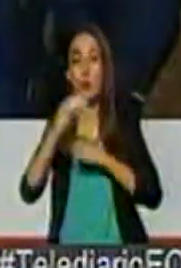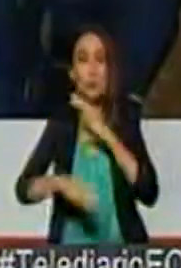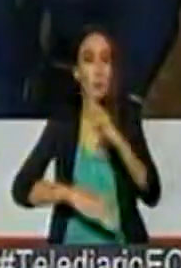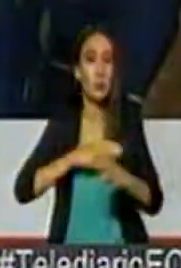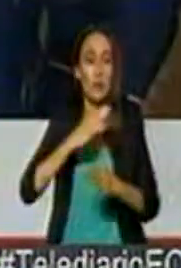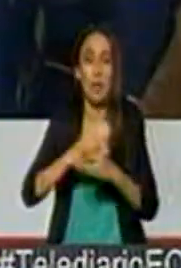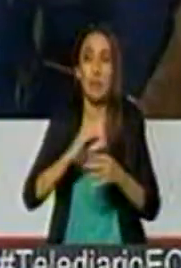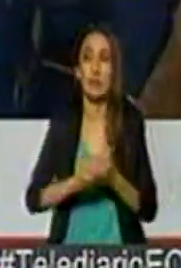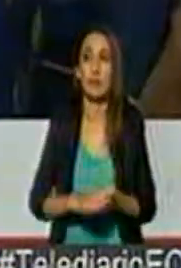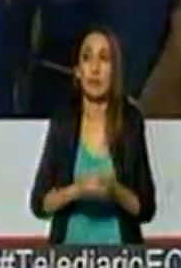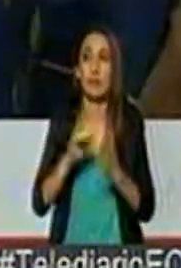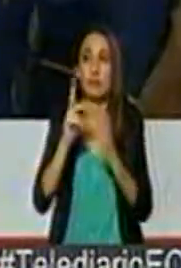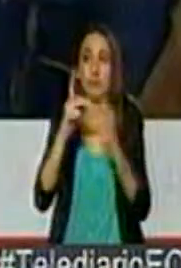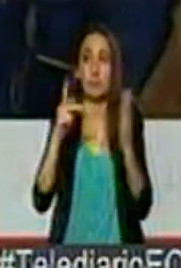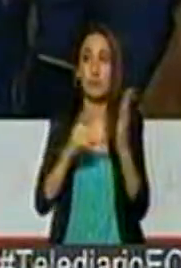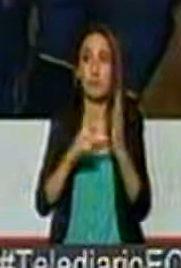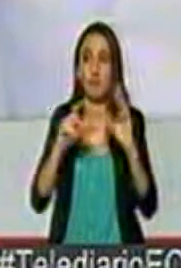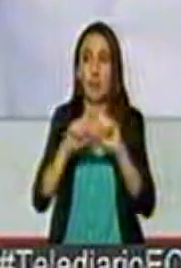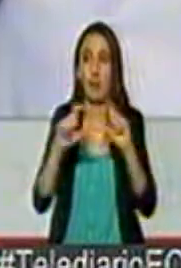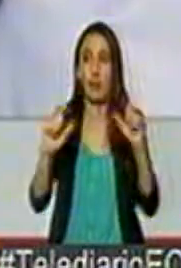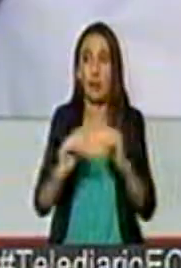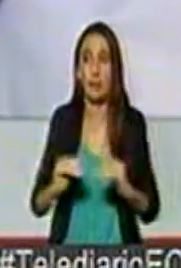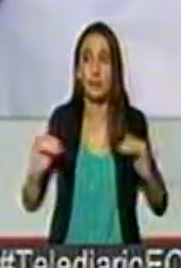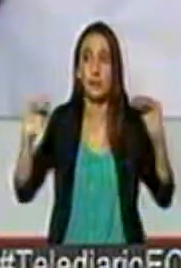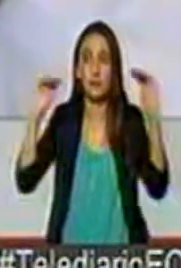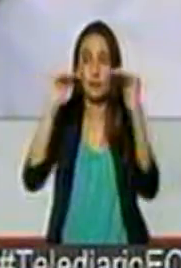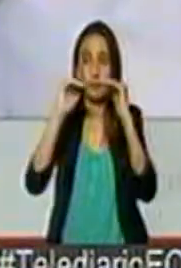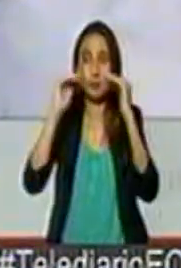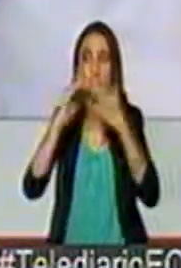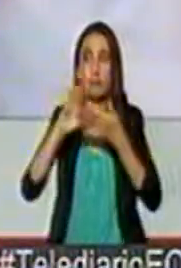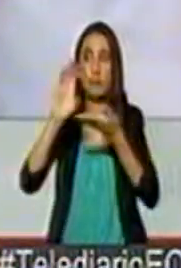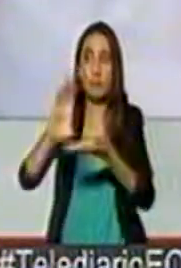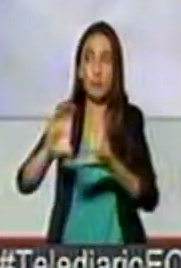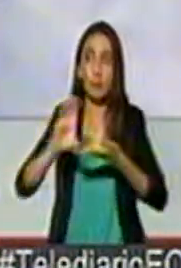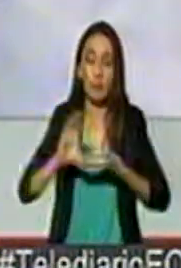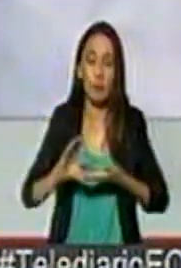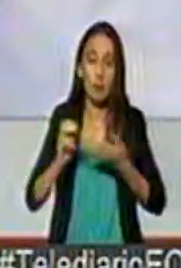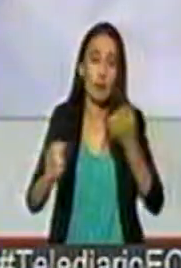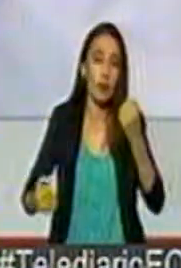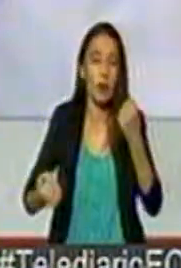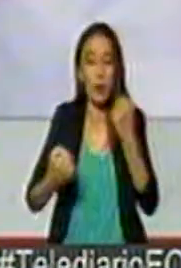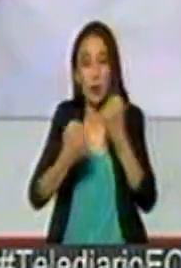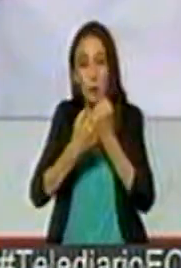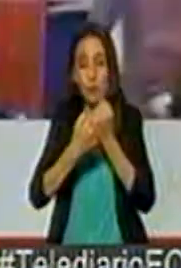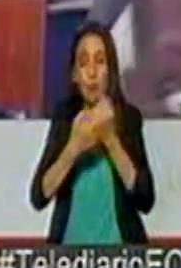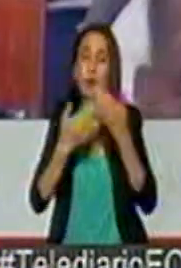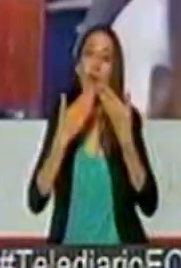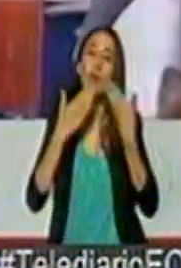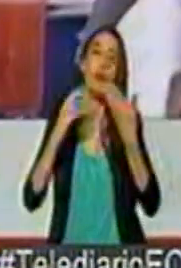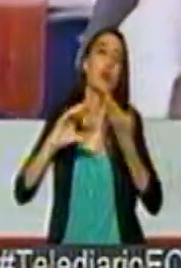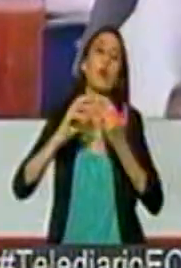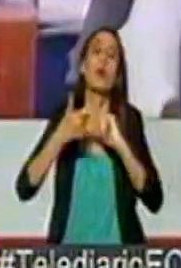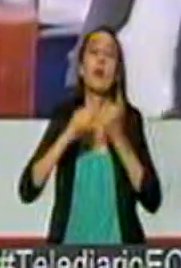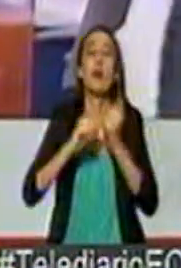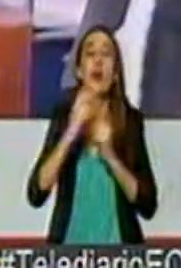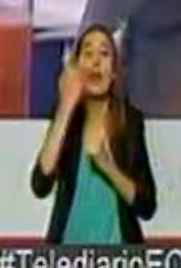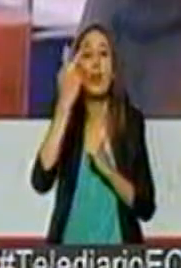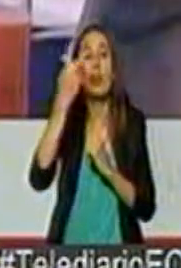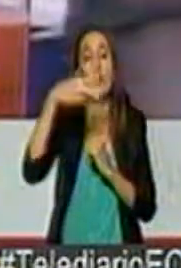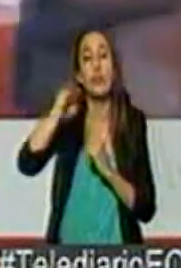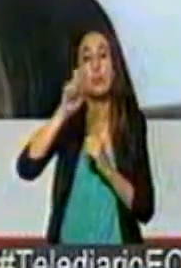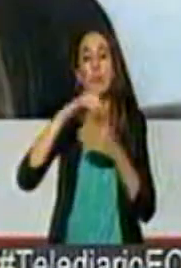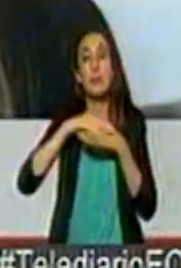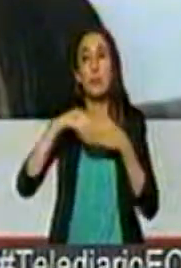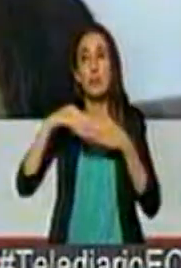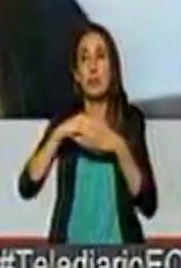son parte del programa de alto rendimiento, cuyo presupuesto anual de apoyo a las disciplinas deportivas supera los